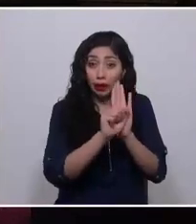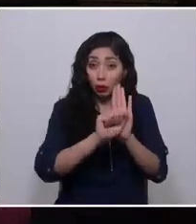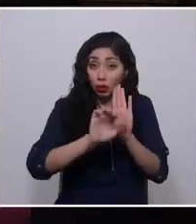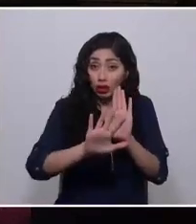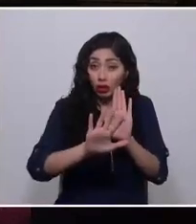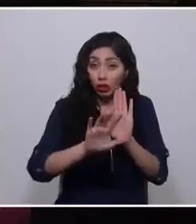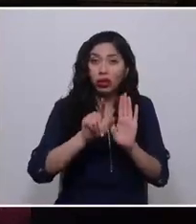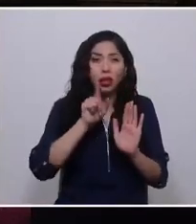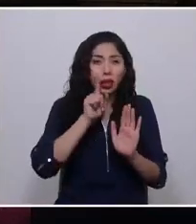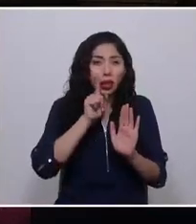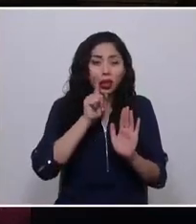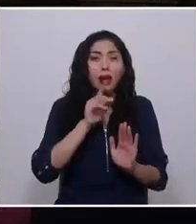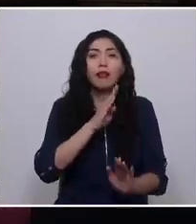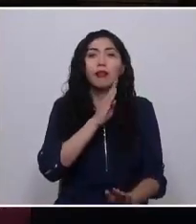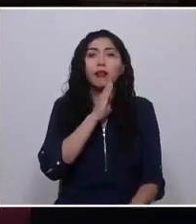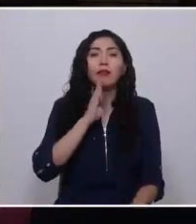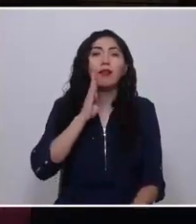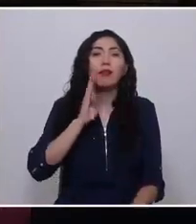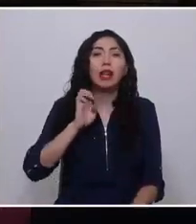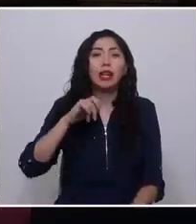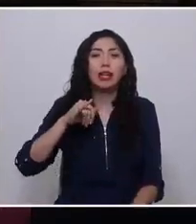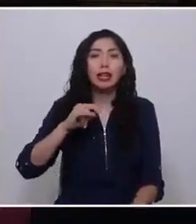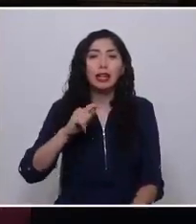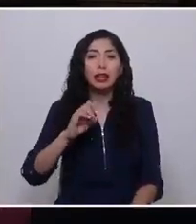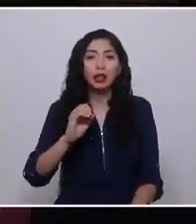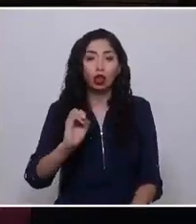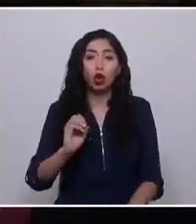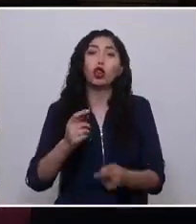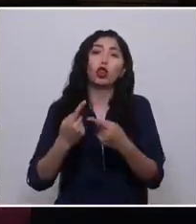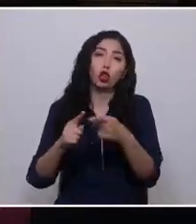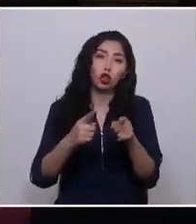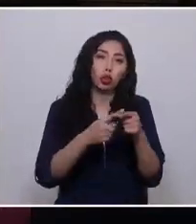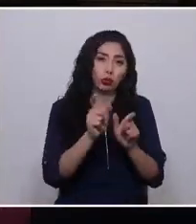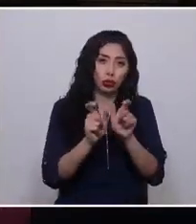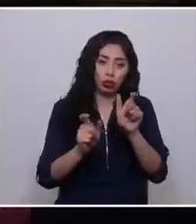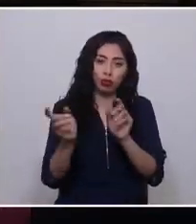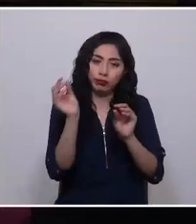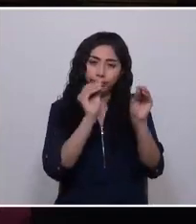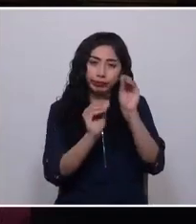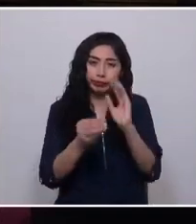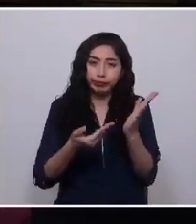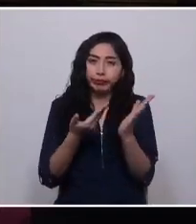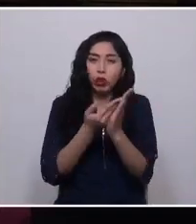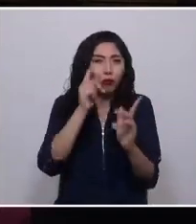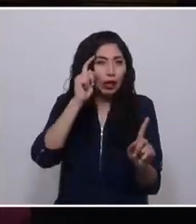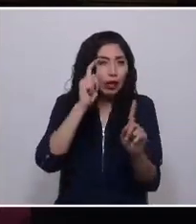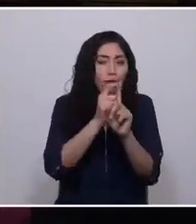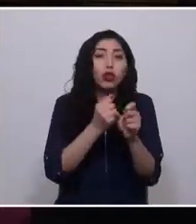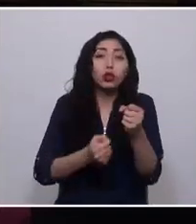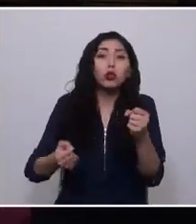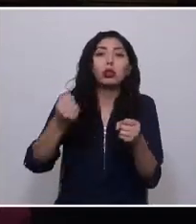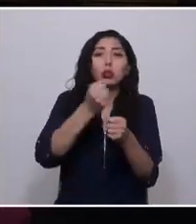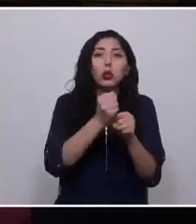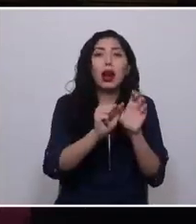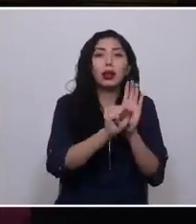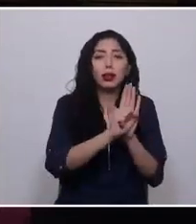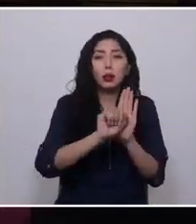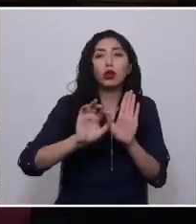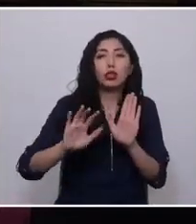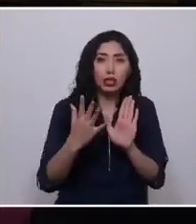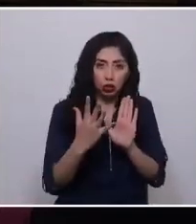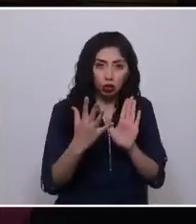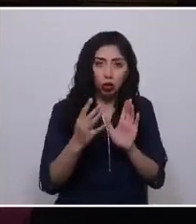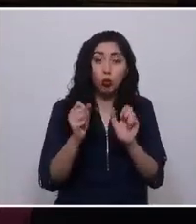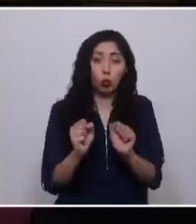del convencional Benito Baranda y otros autores y autoras para sustituirlo. Se ofrece la palabra respecto de la indicación